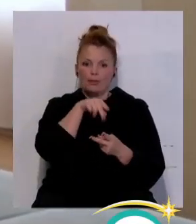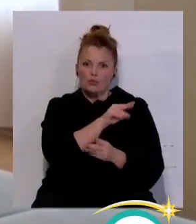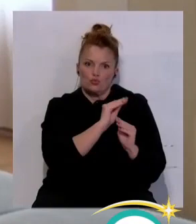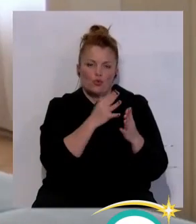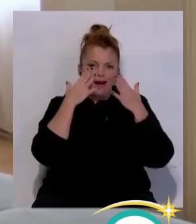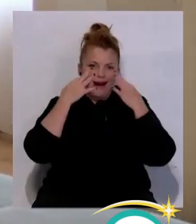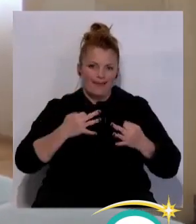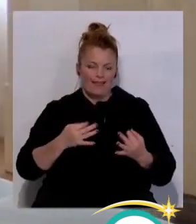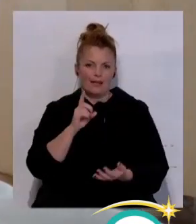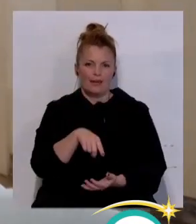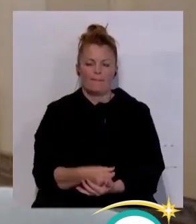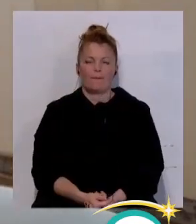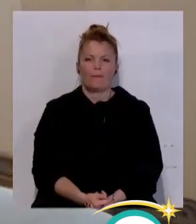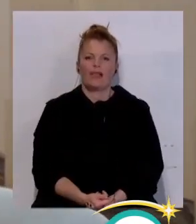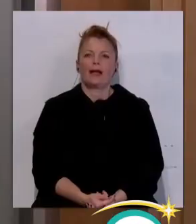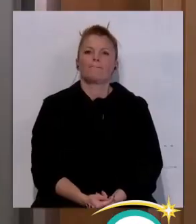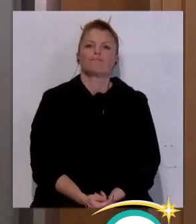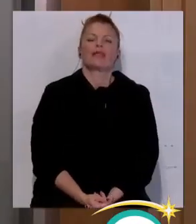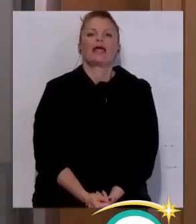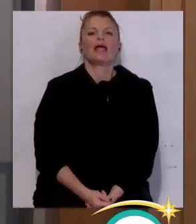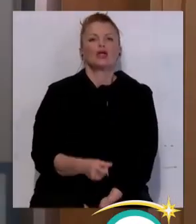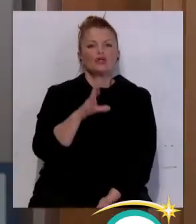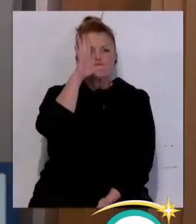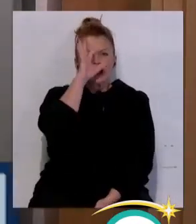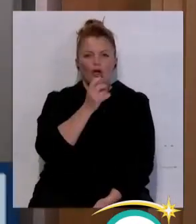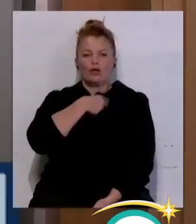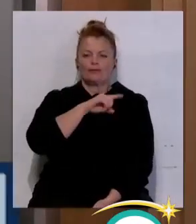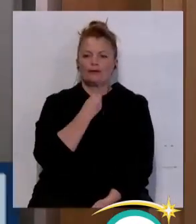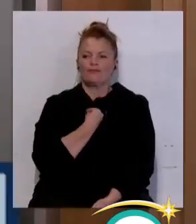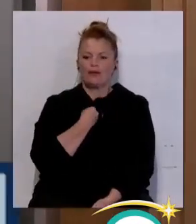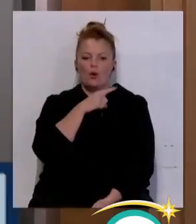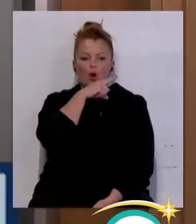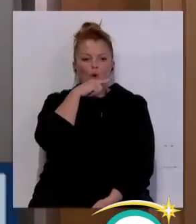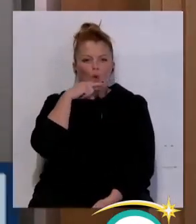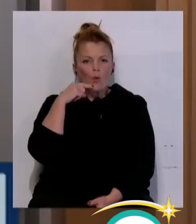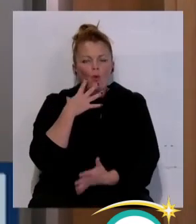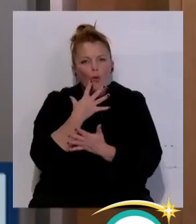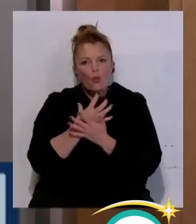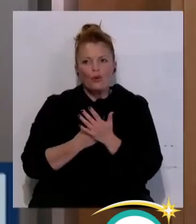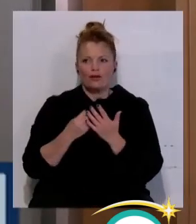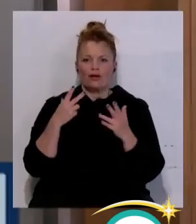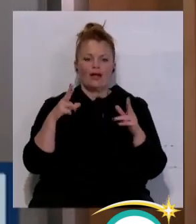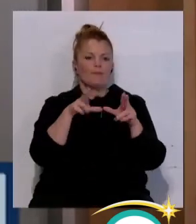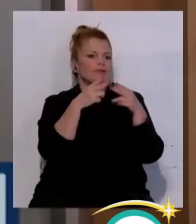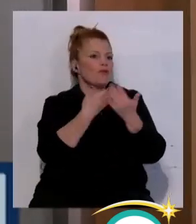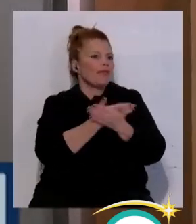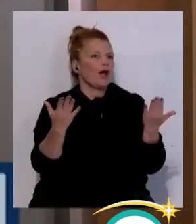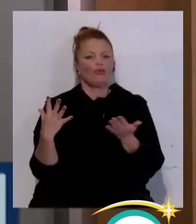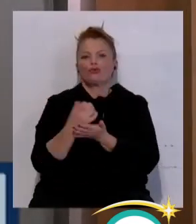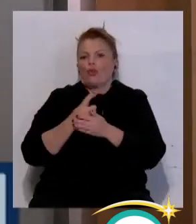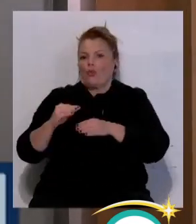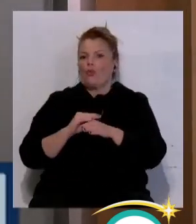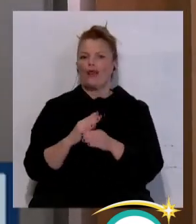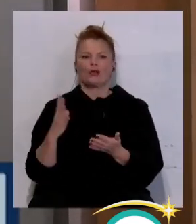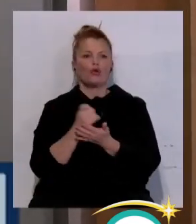realidad. Yo creo que es que hemos ocultado el dolor, que vivimos en una sociedad en la que parece que todo es curable, que todo tiene